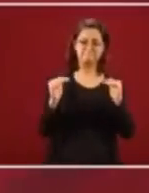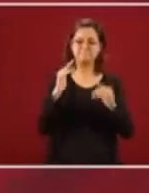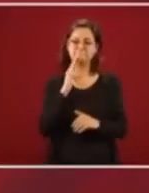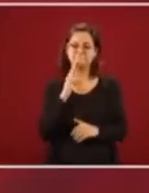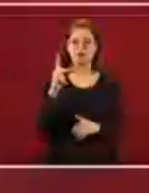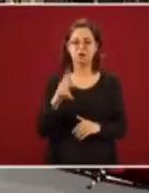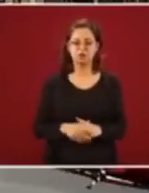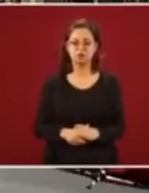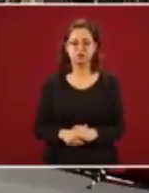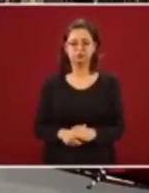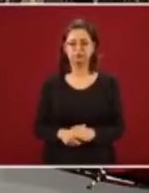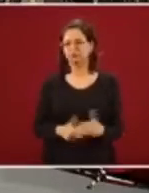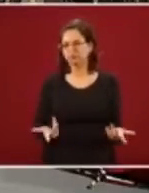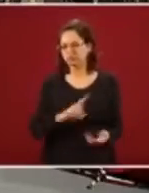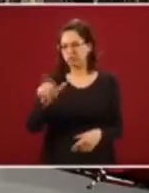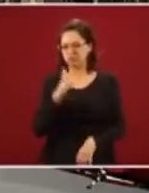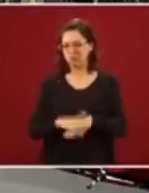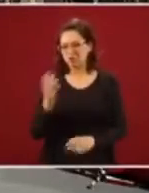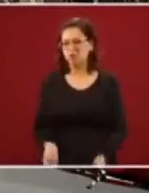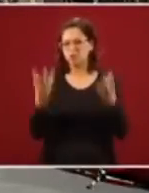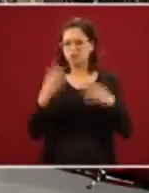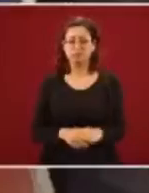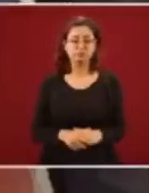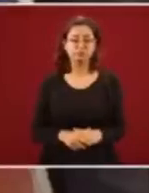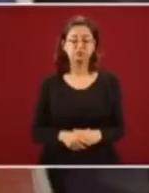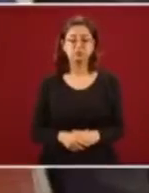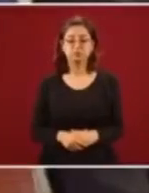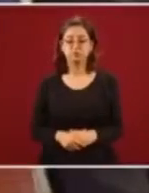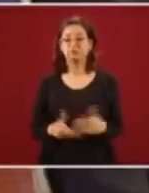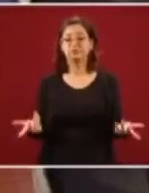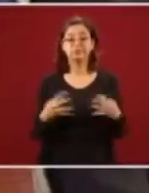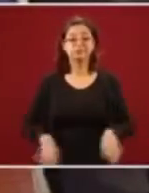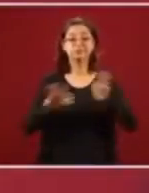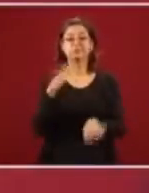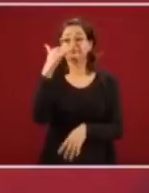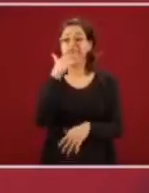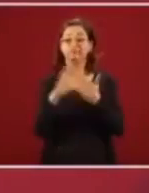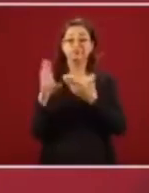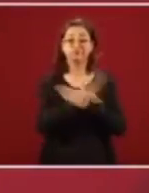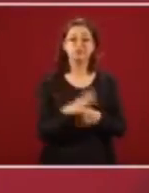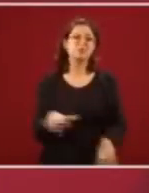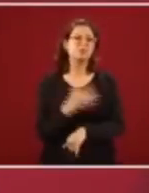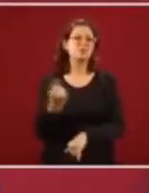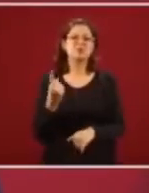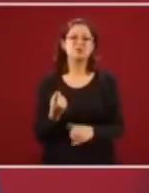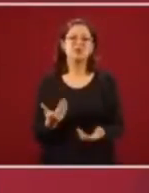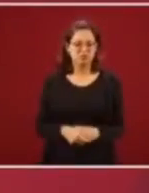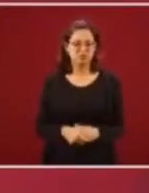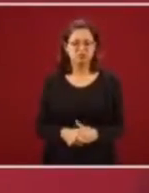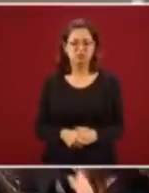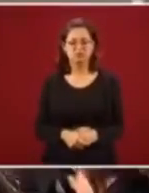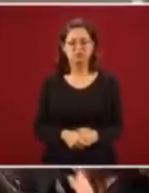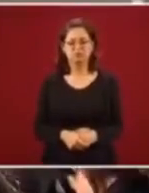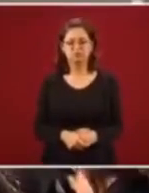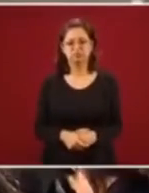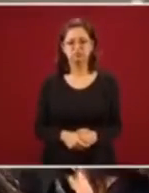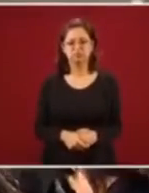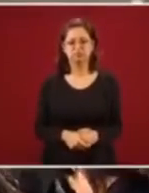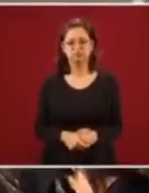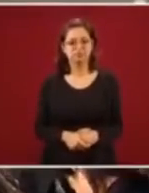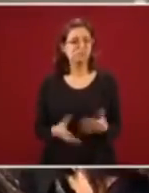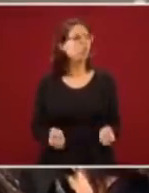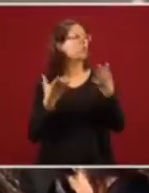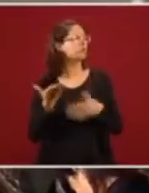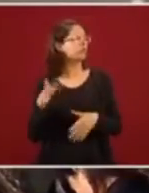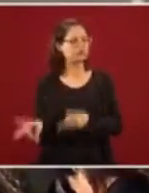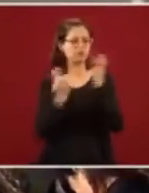mejor. ¿Y cuánto más requerirá para que no, todo es que 40 mil es bastante, sin corrupción. Es que se robaban la mitad. ¿Cuánto se robaban?